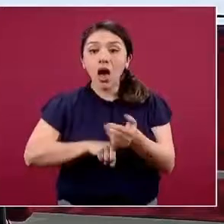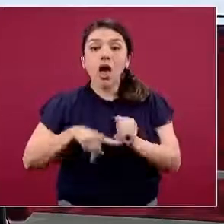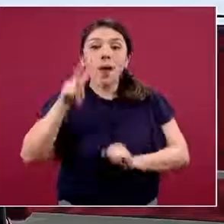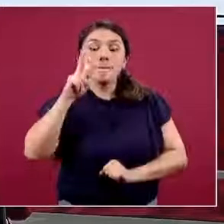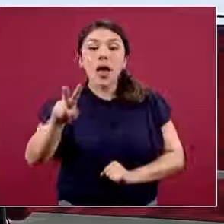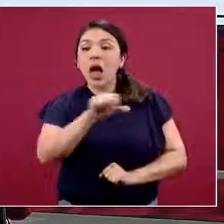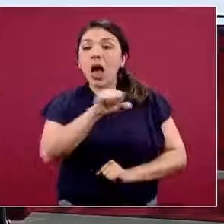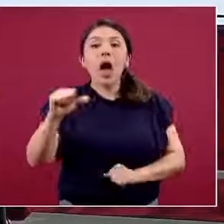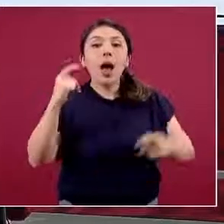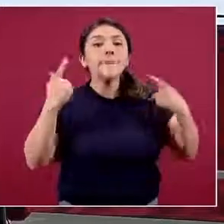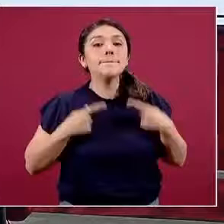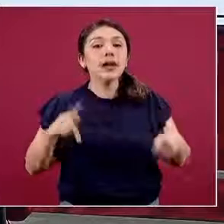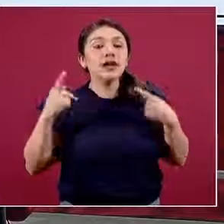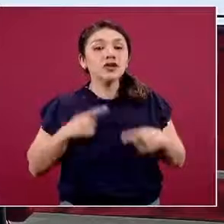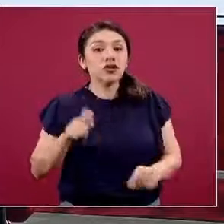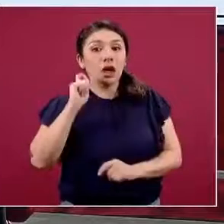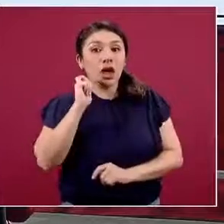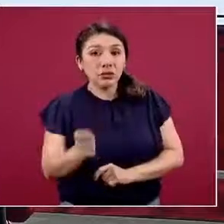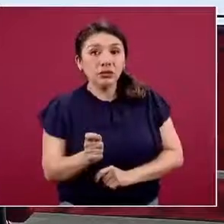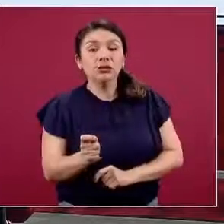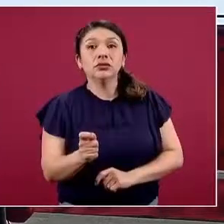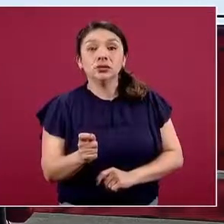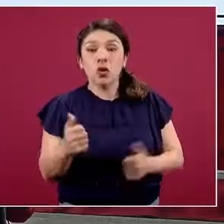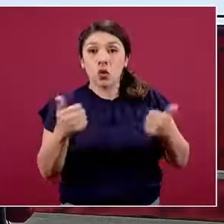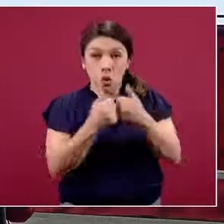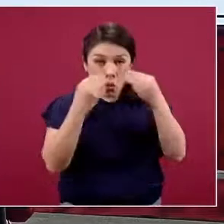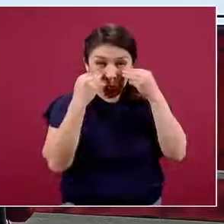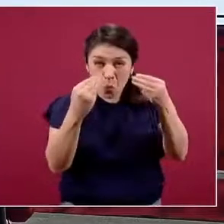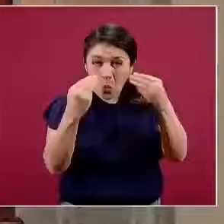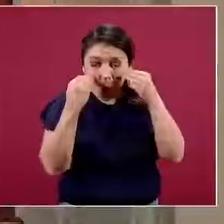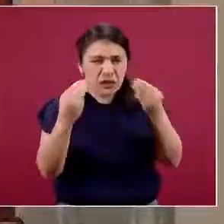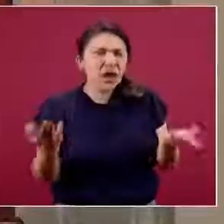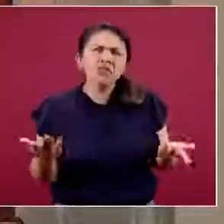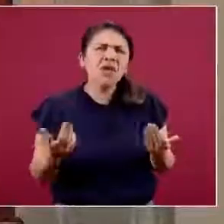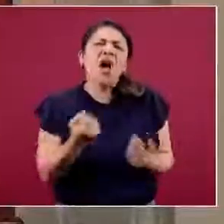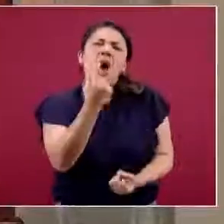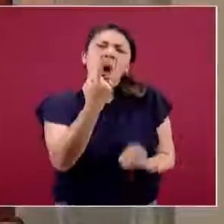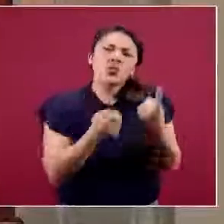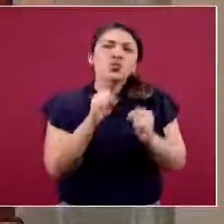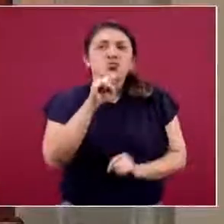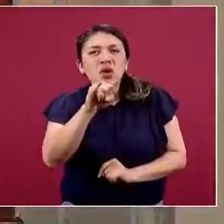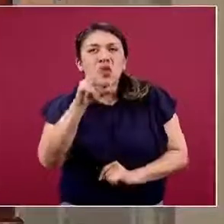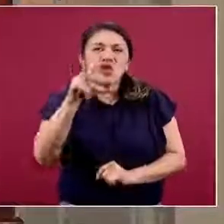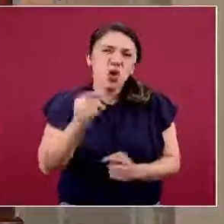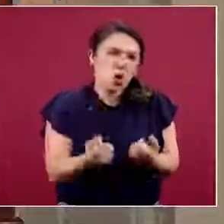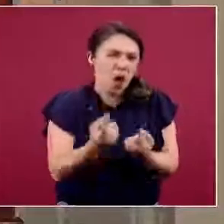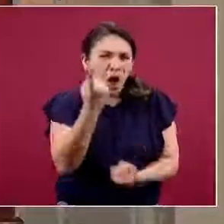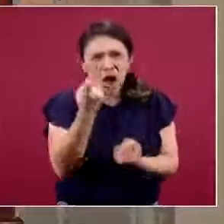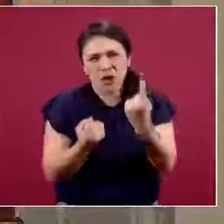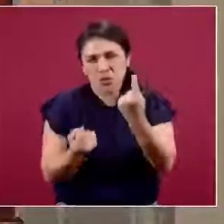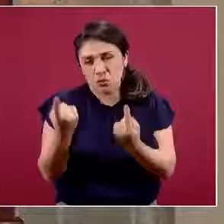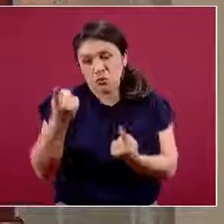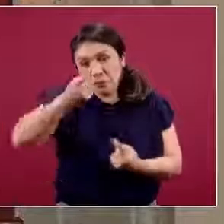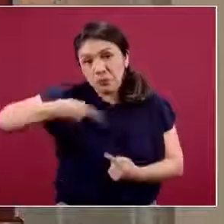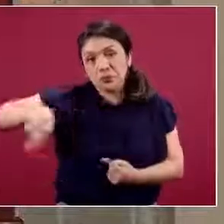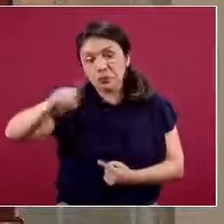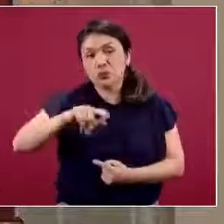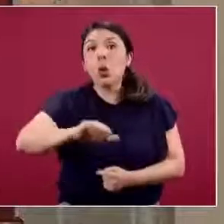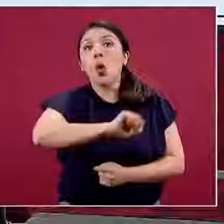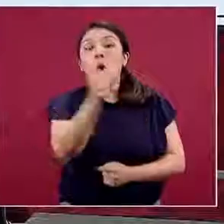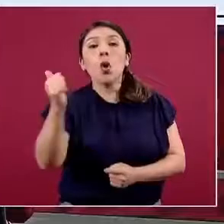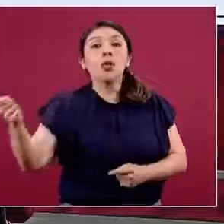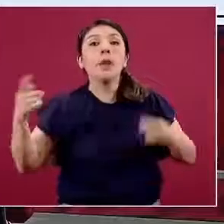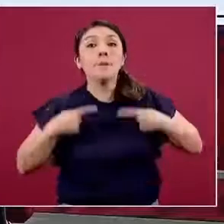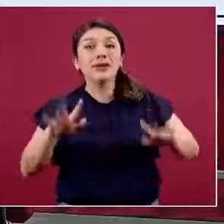las personas que no necesariamente fueron muestreadas, es decir, no tienen una prueba como tal, y aquellas que en su momento